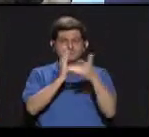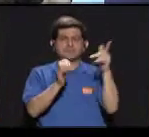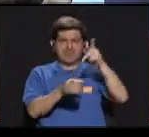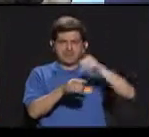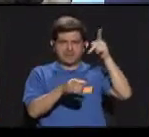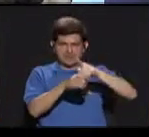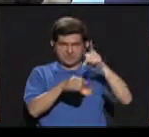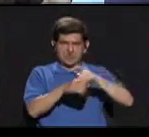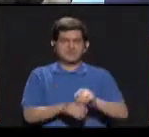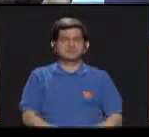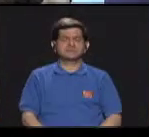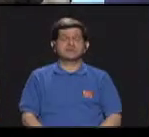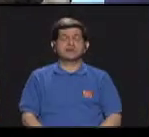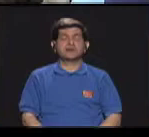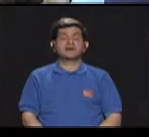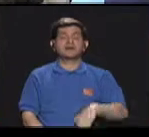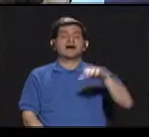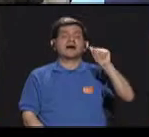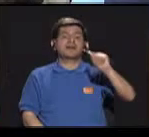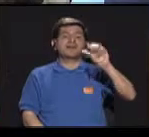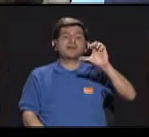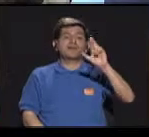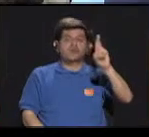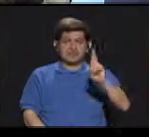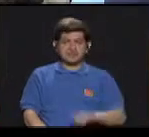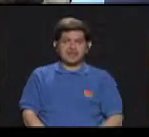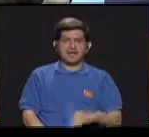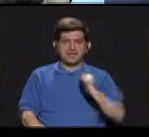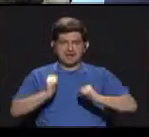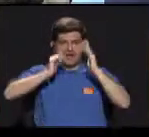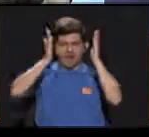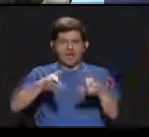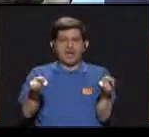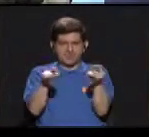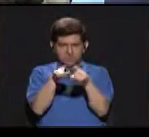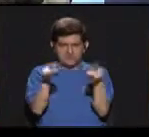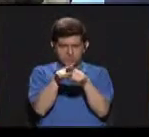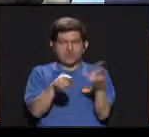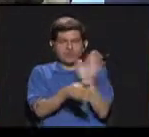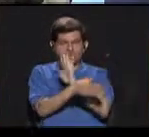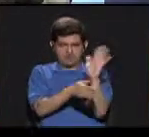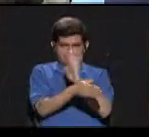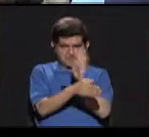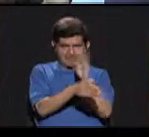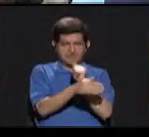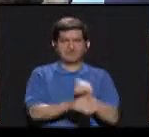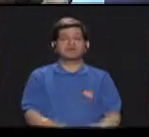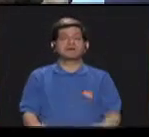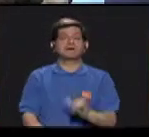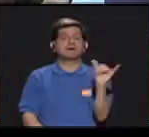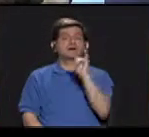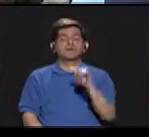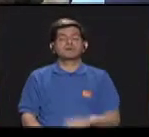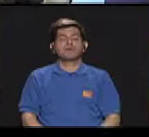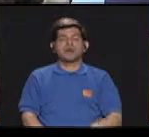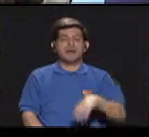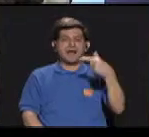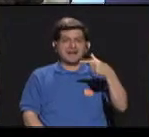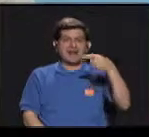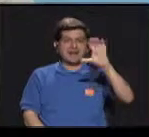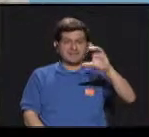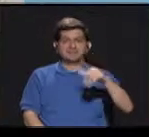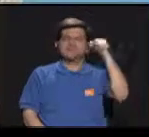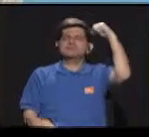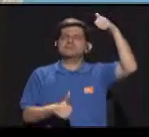que participaron en El Dorado. Y don Alfredo Catania fue uno de los actores también de la película, igual que Gladys